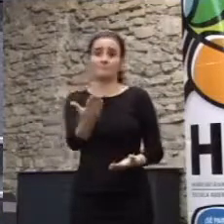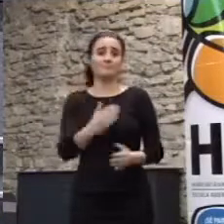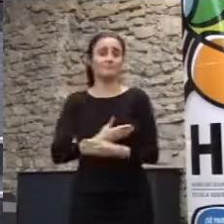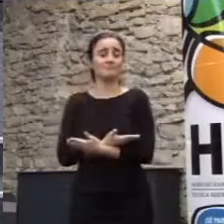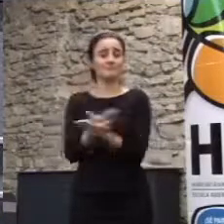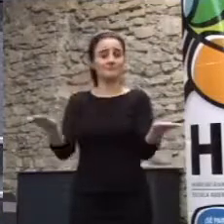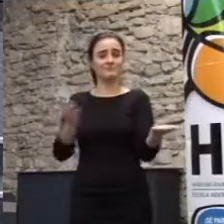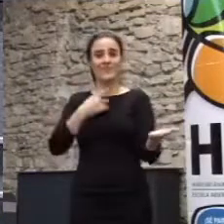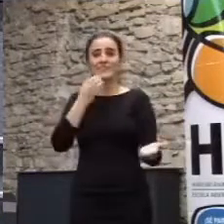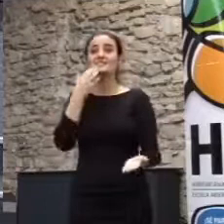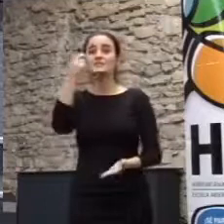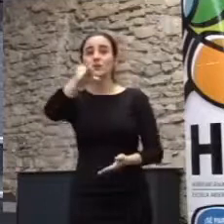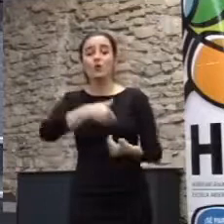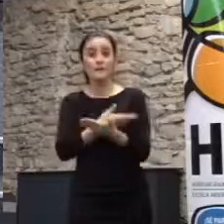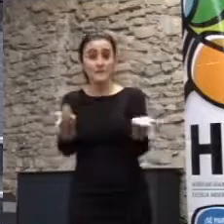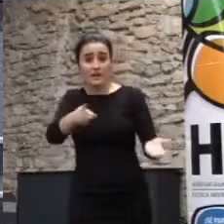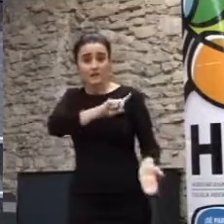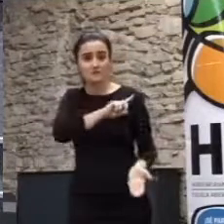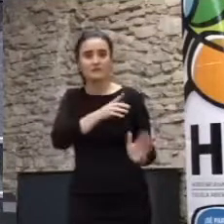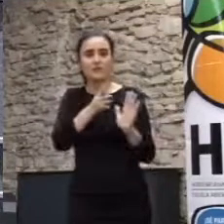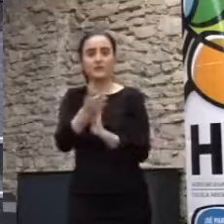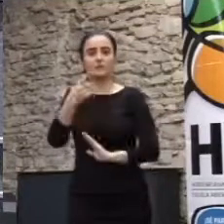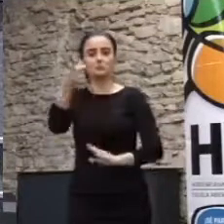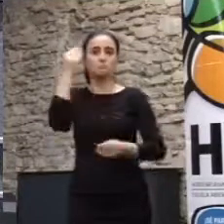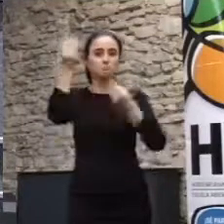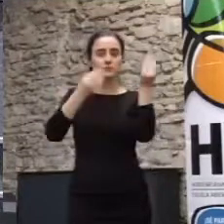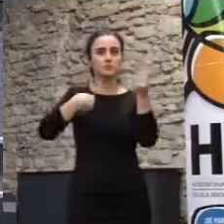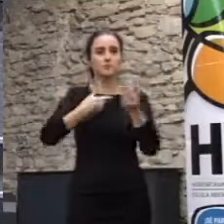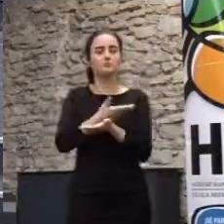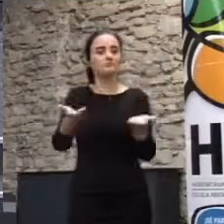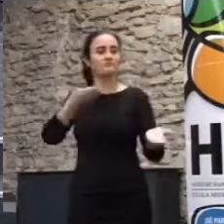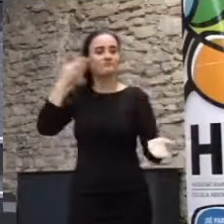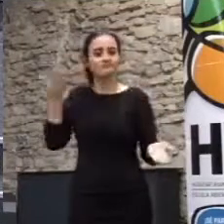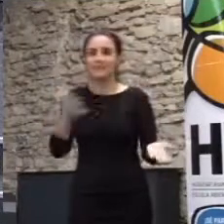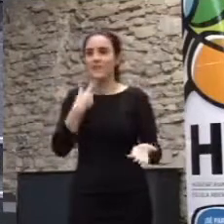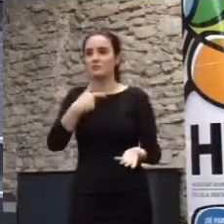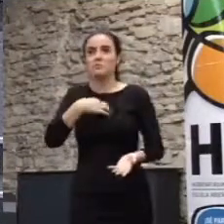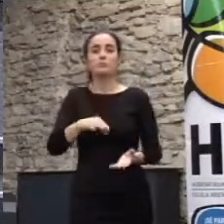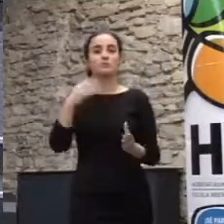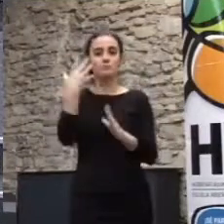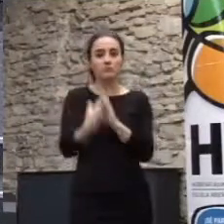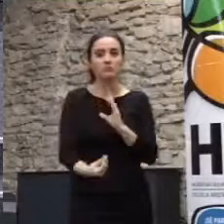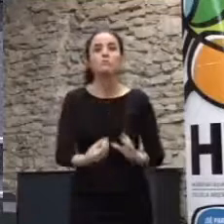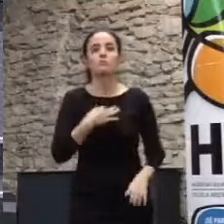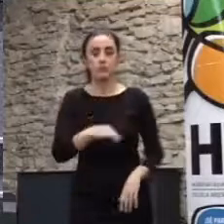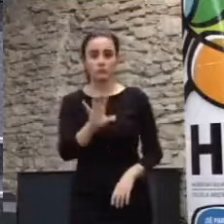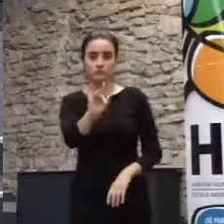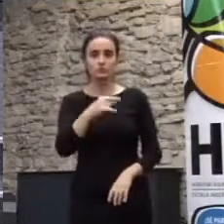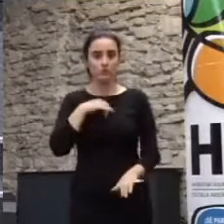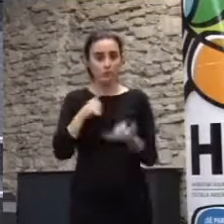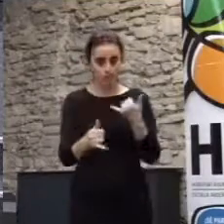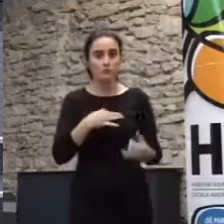confía en mí, es porque usted cree que yo soy honesto. Sí. Me puedo equivocar, puedo errar